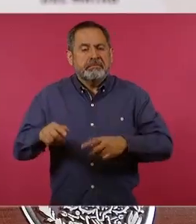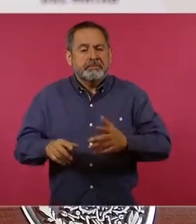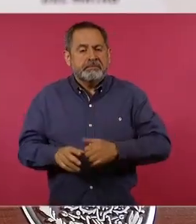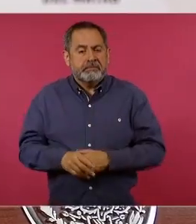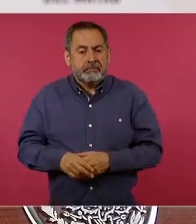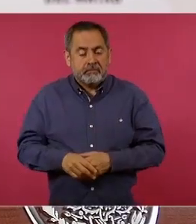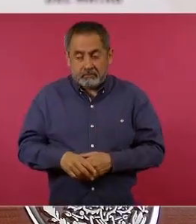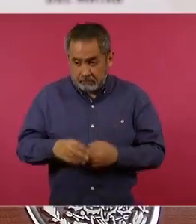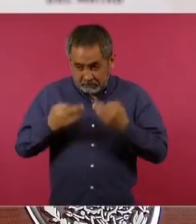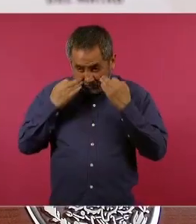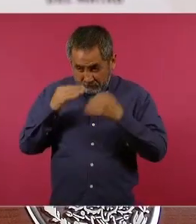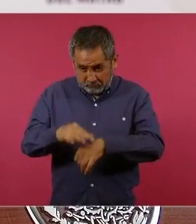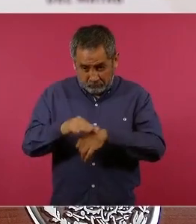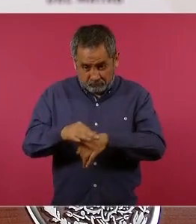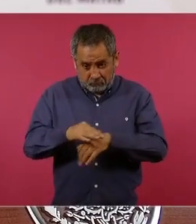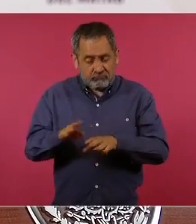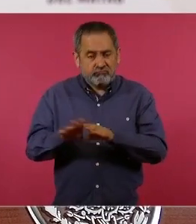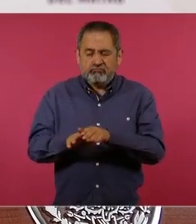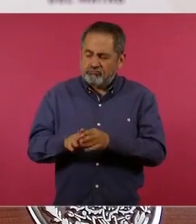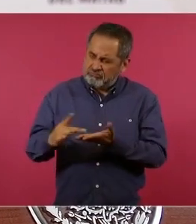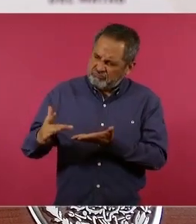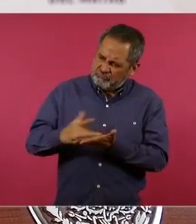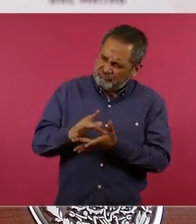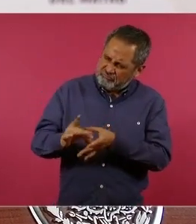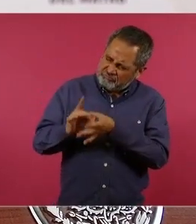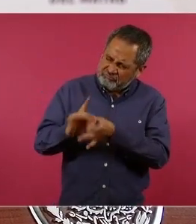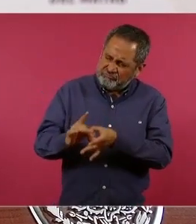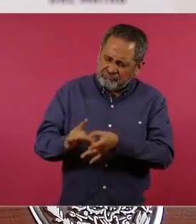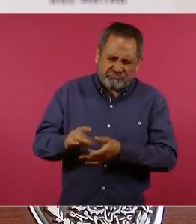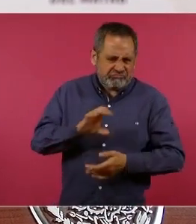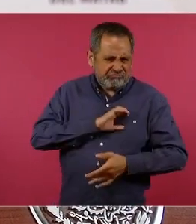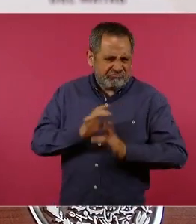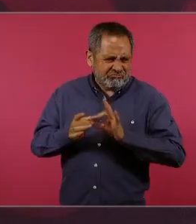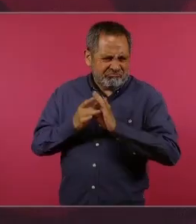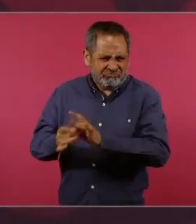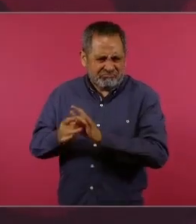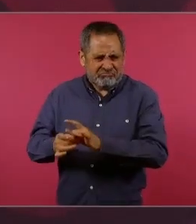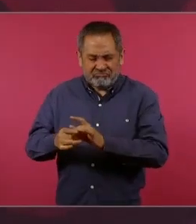Solamente he visto la solidaridad que se